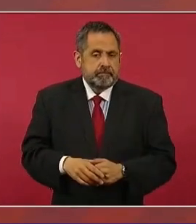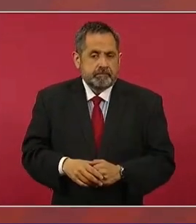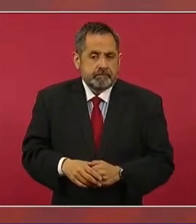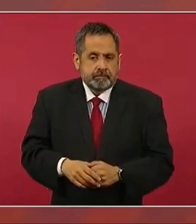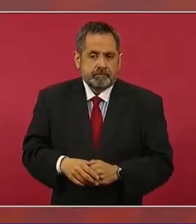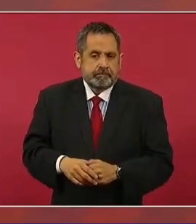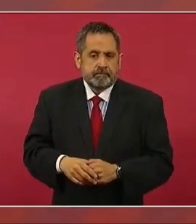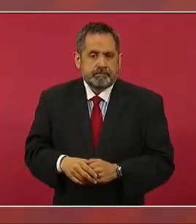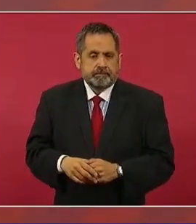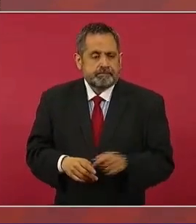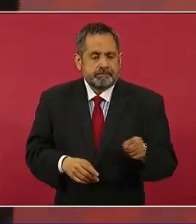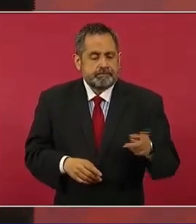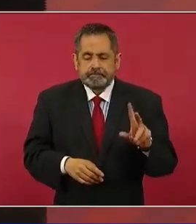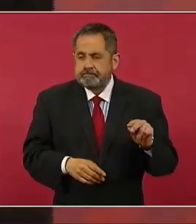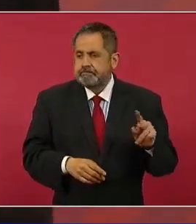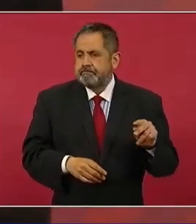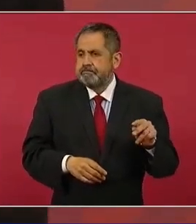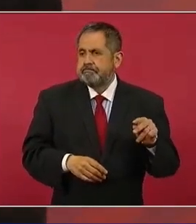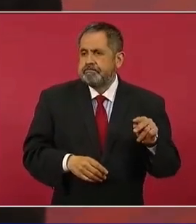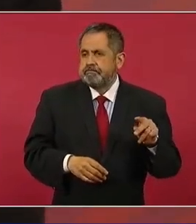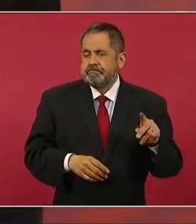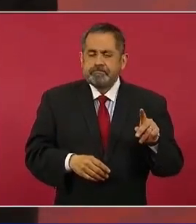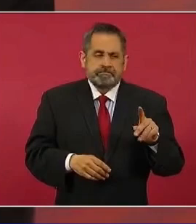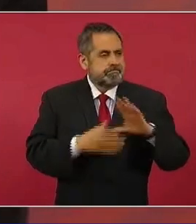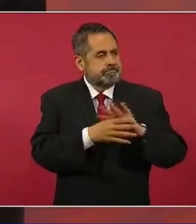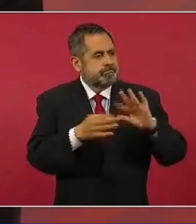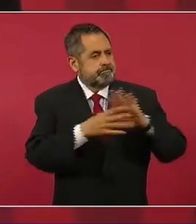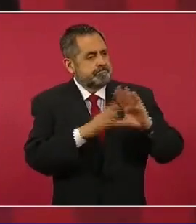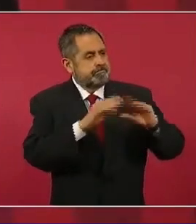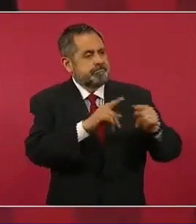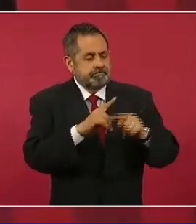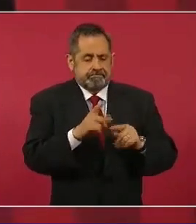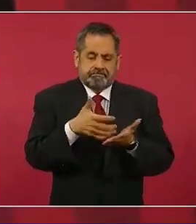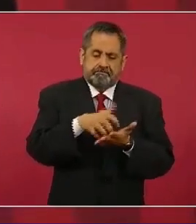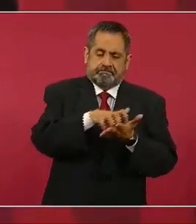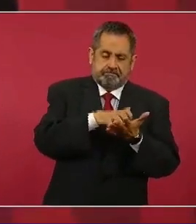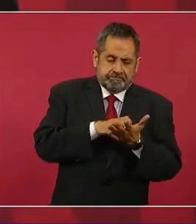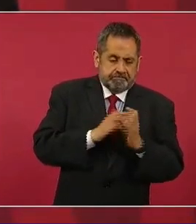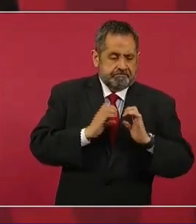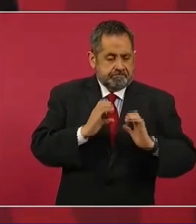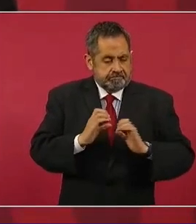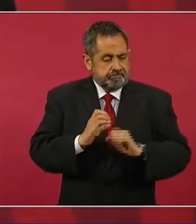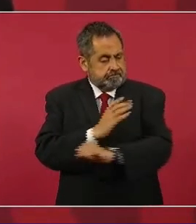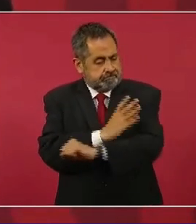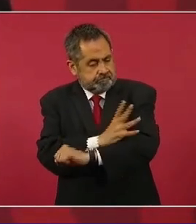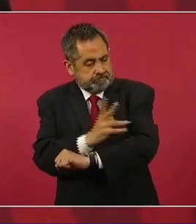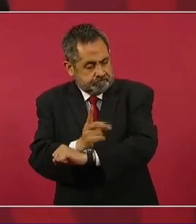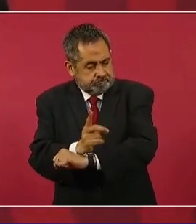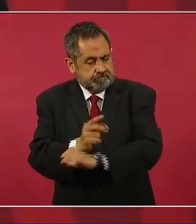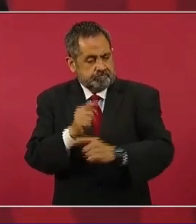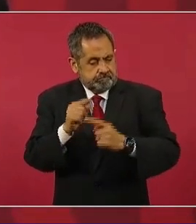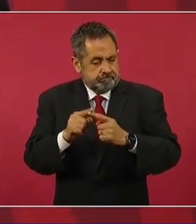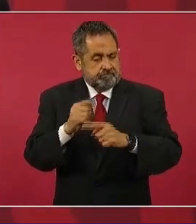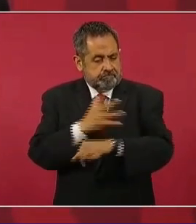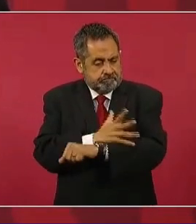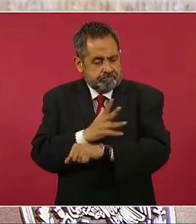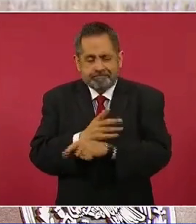No era tema la austeridad, la honestidad,